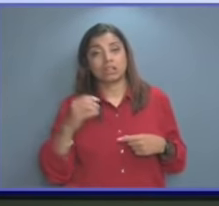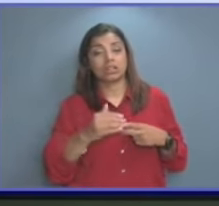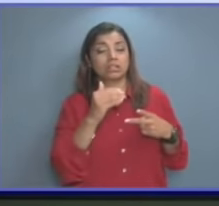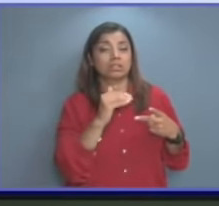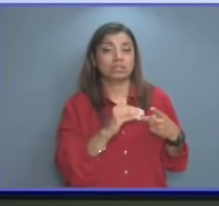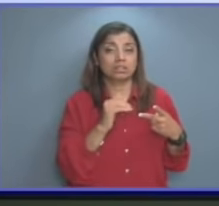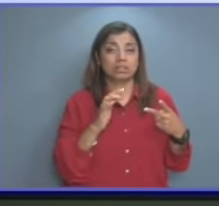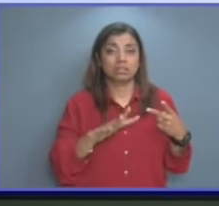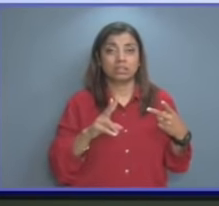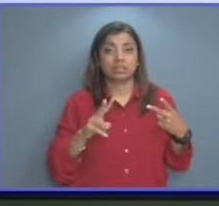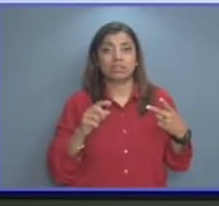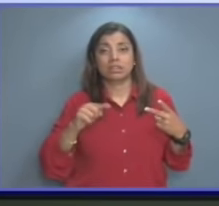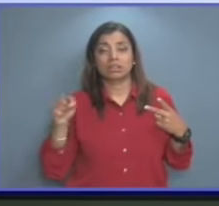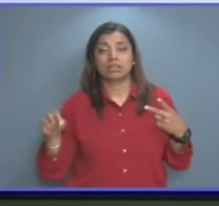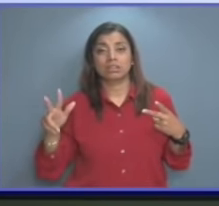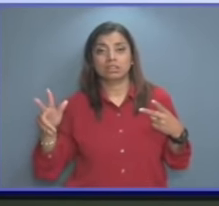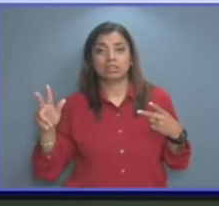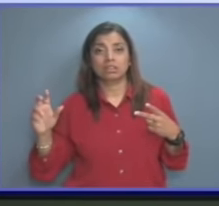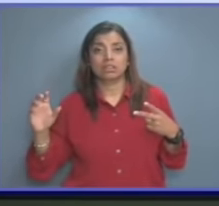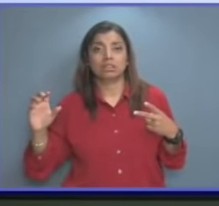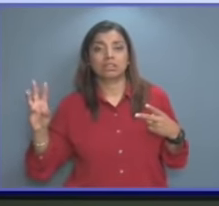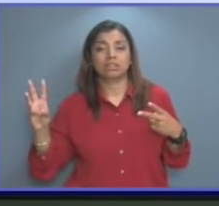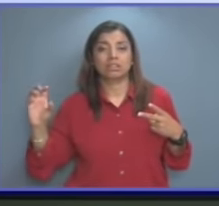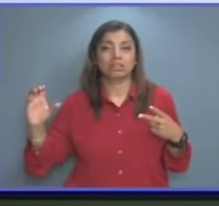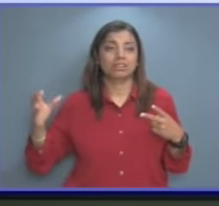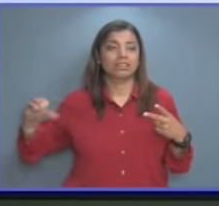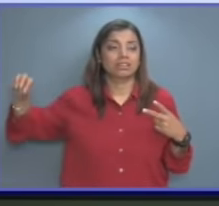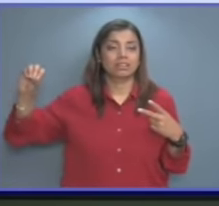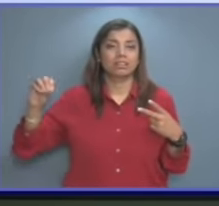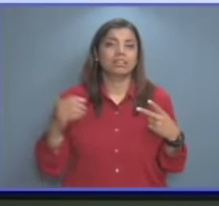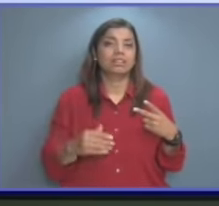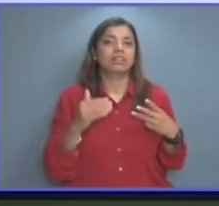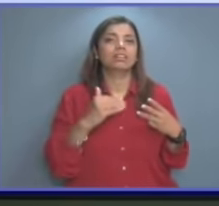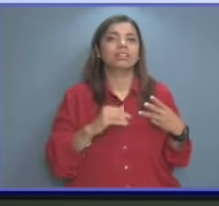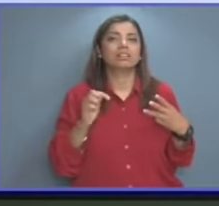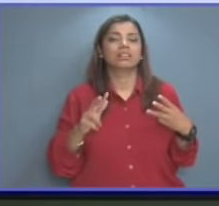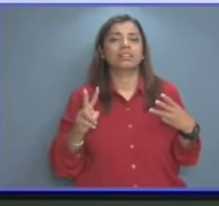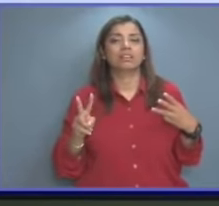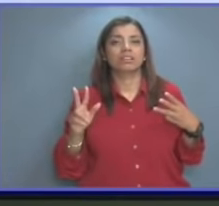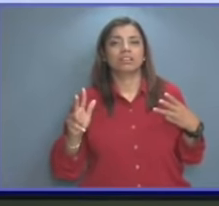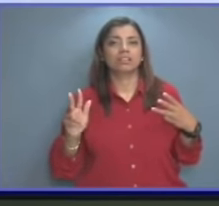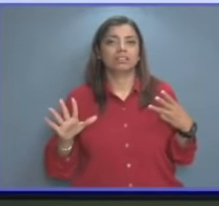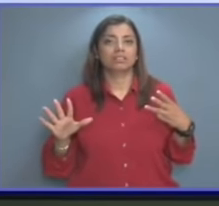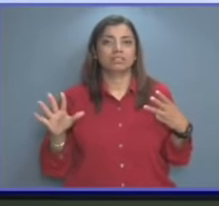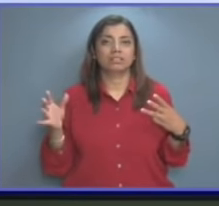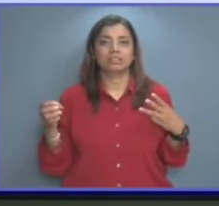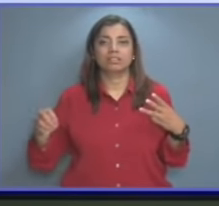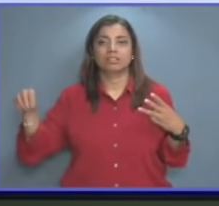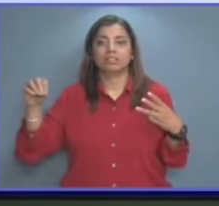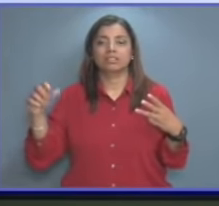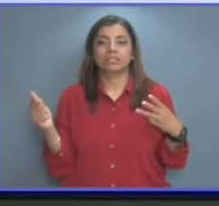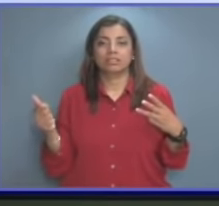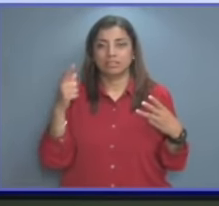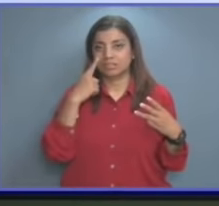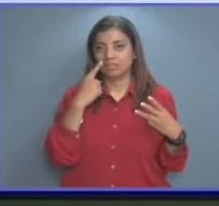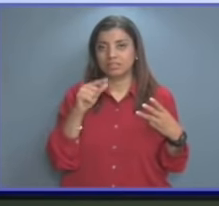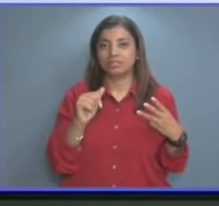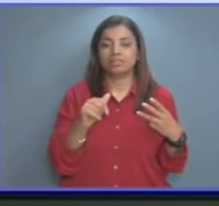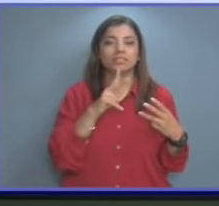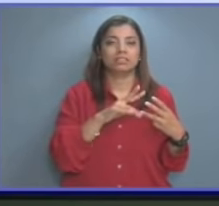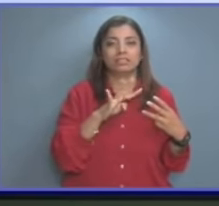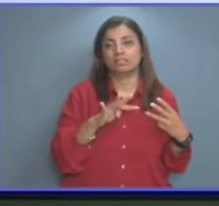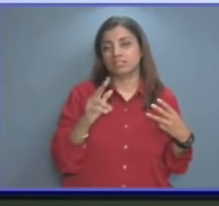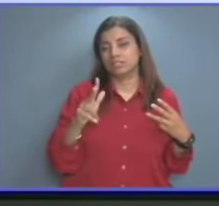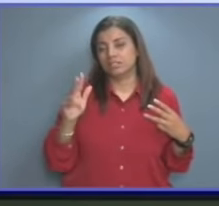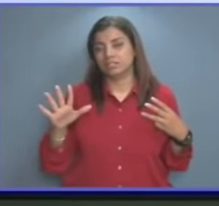entre los 32 a 36 mientras que la zona oriental entre los 30 y 135 el sector costero están comprendiendo la temperatura entre los 34 a